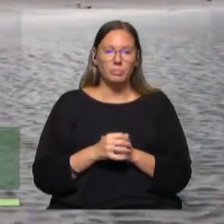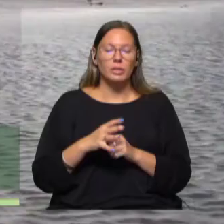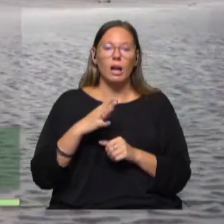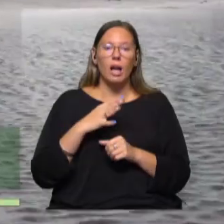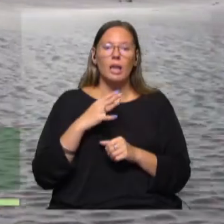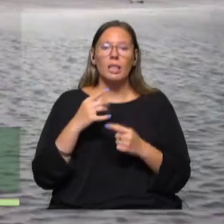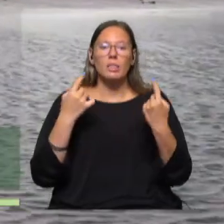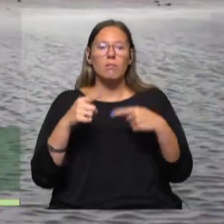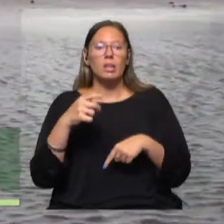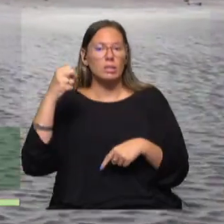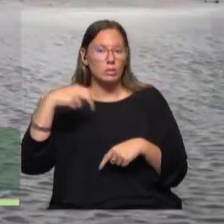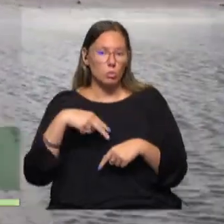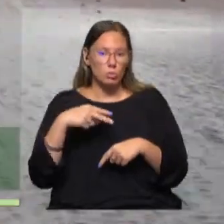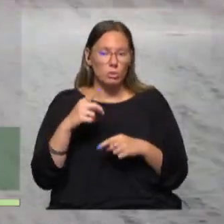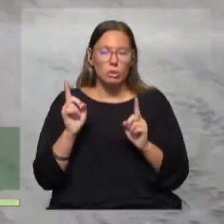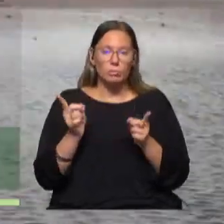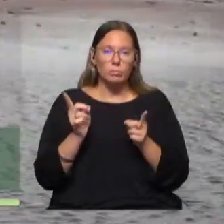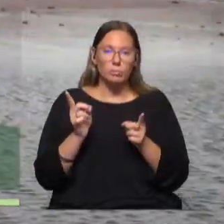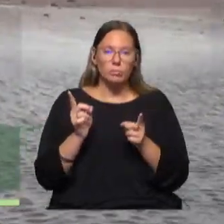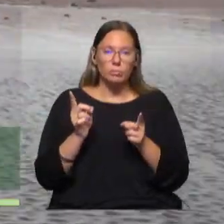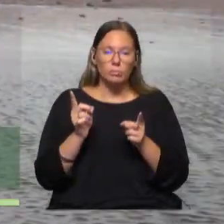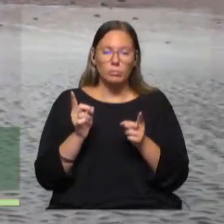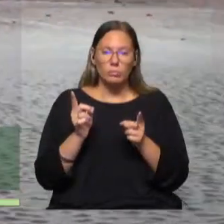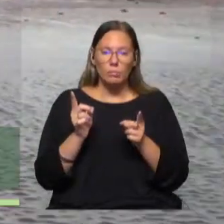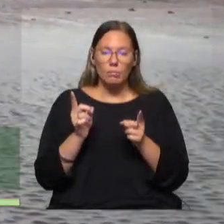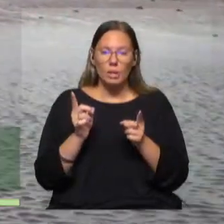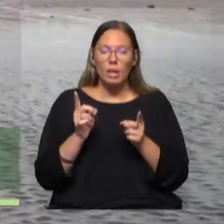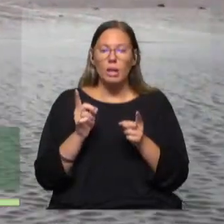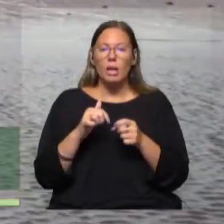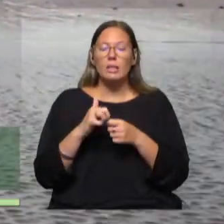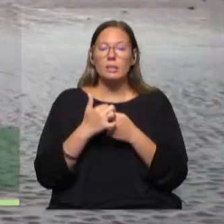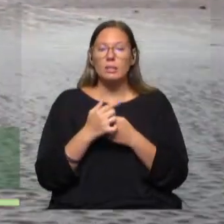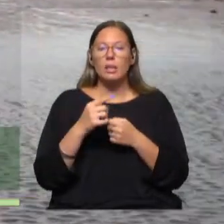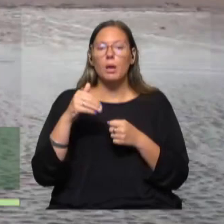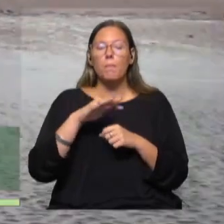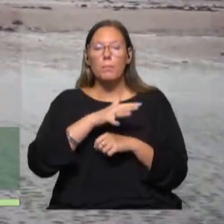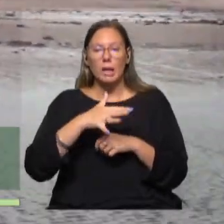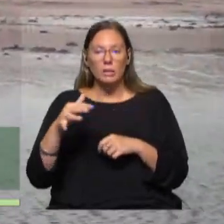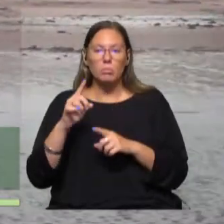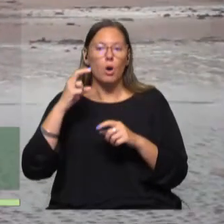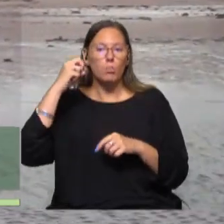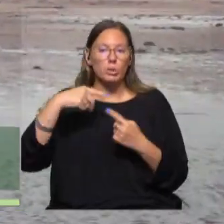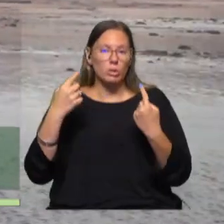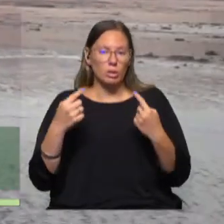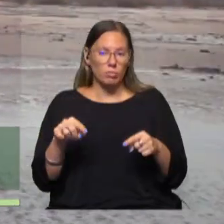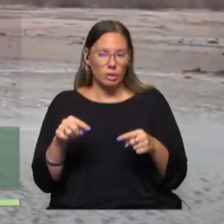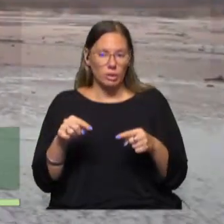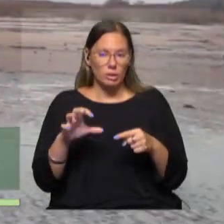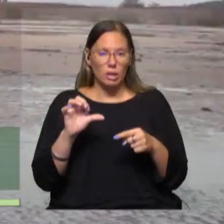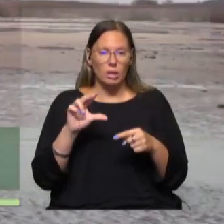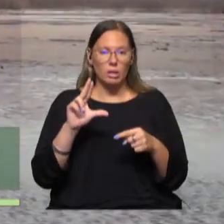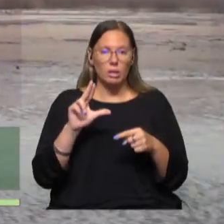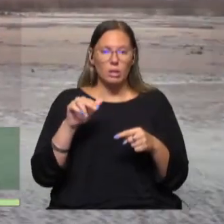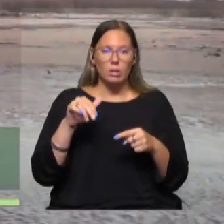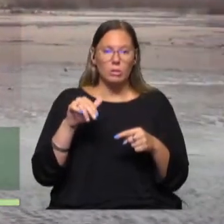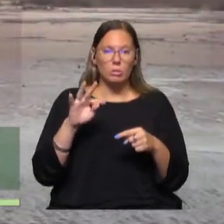versiones encontradas, ¿no? Incluso dentro de por ejemplo, de la intergremial marítima, que tienen alguna opinión diferente allí al SUNMA, y también con